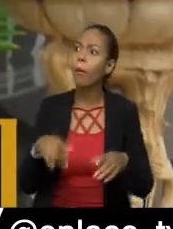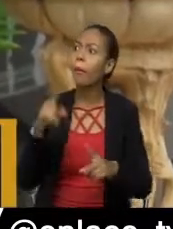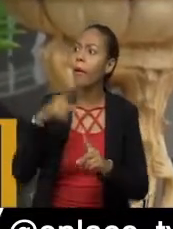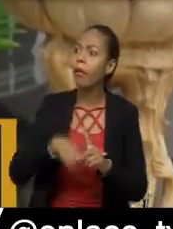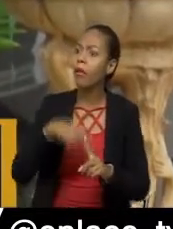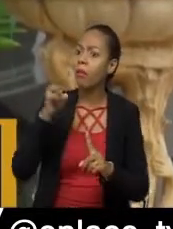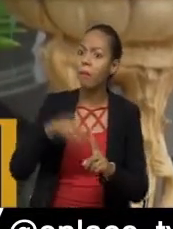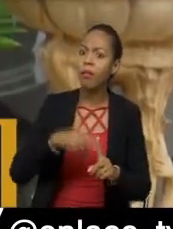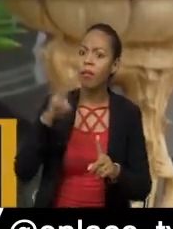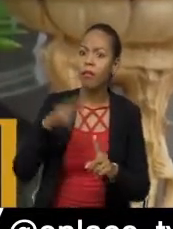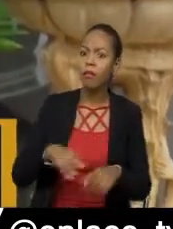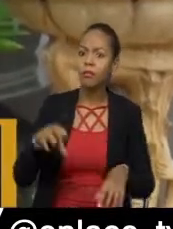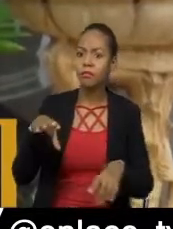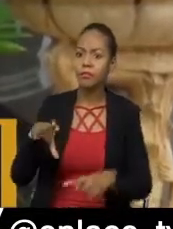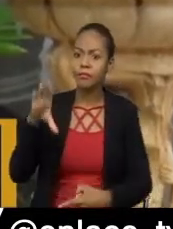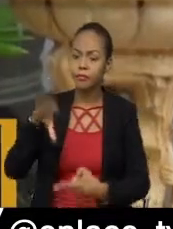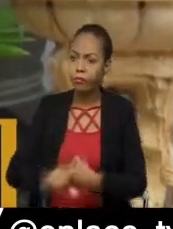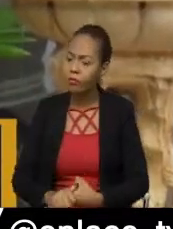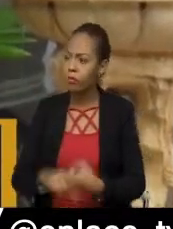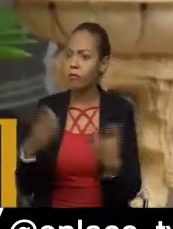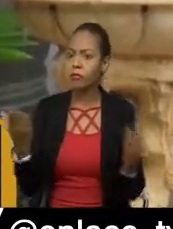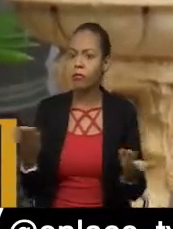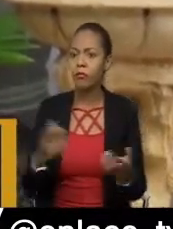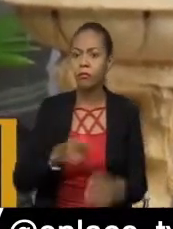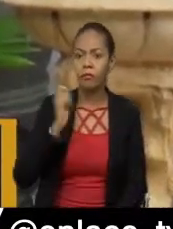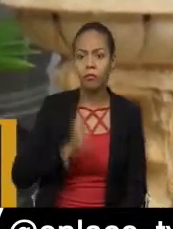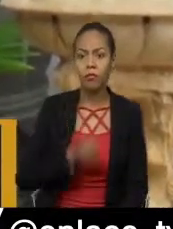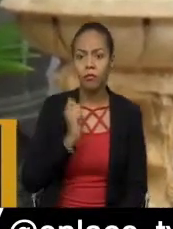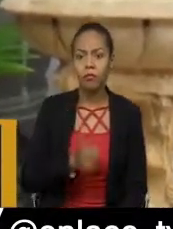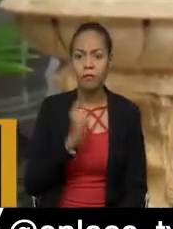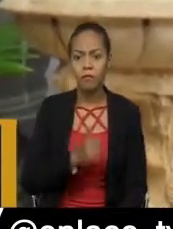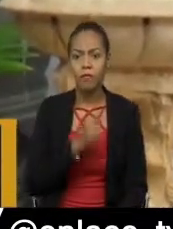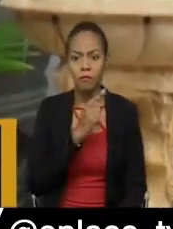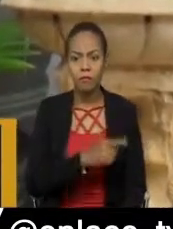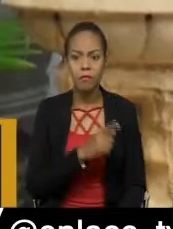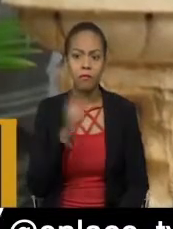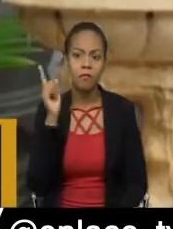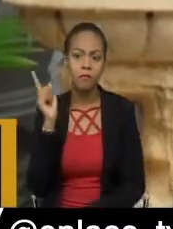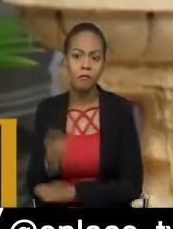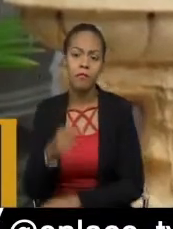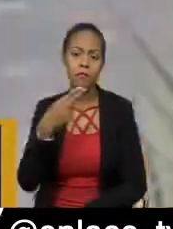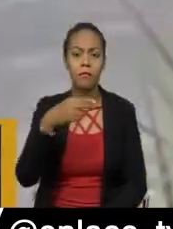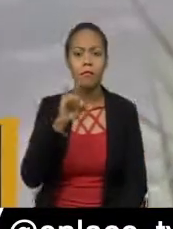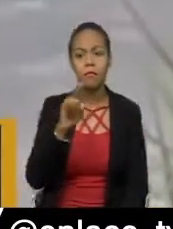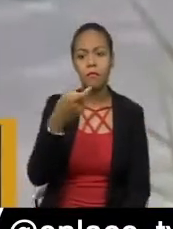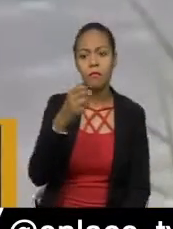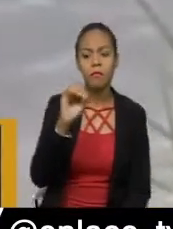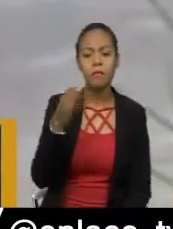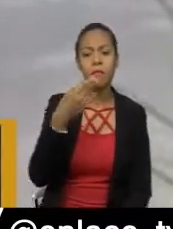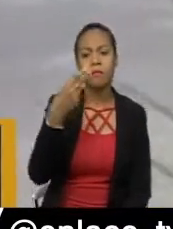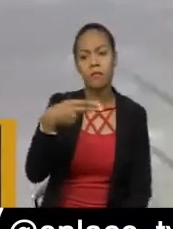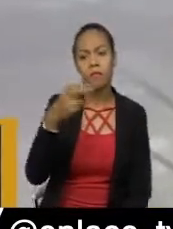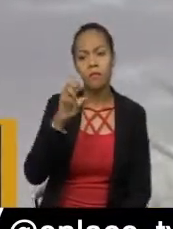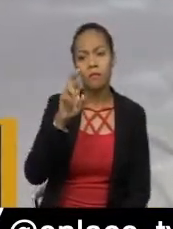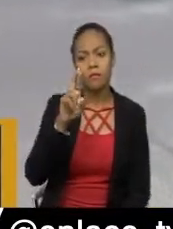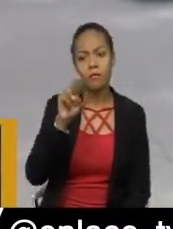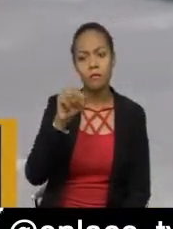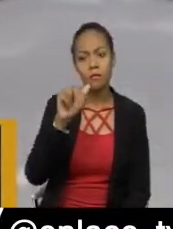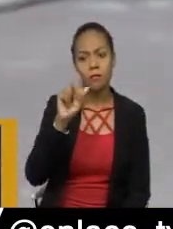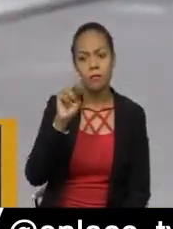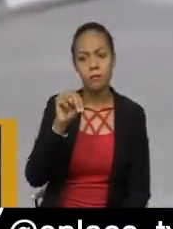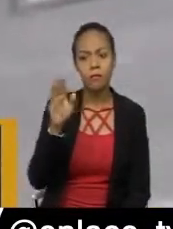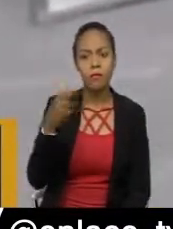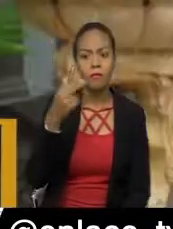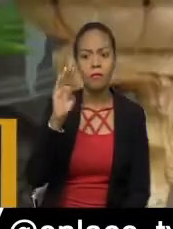el abogado del señor defensor del acusado, que es el asesino Hugo Hernán Blandón. Él no se